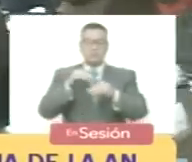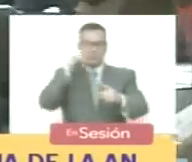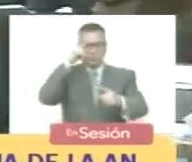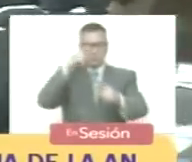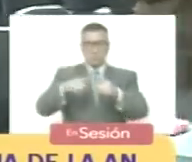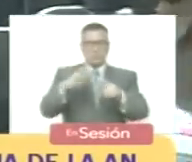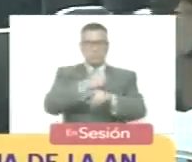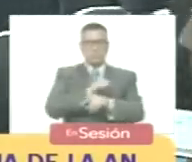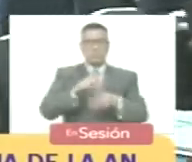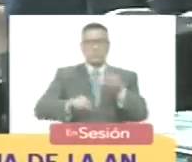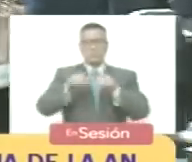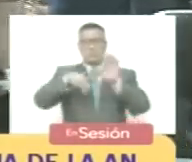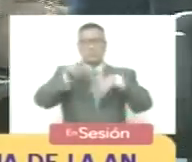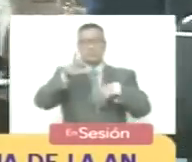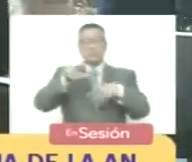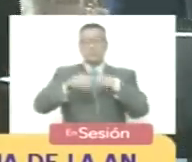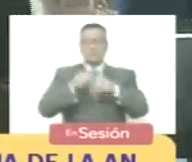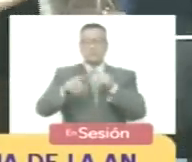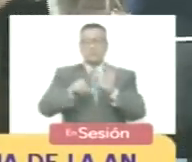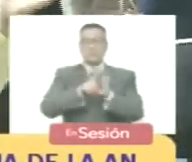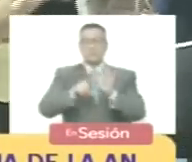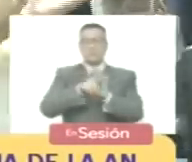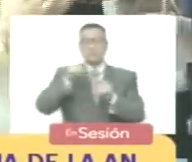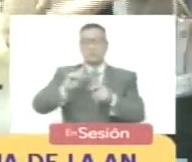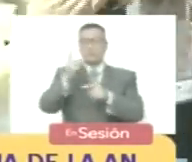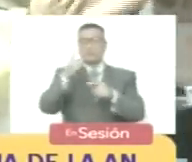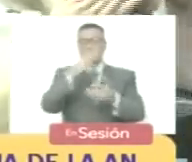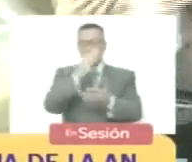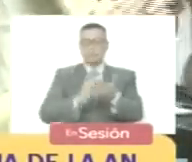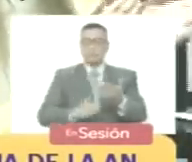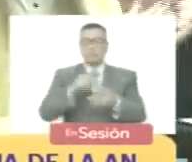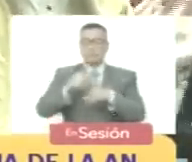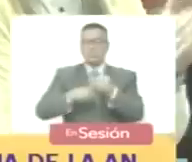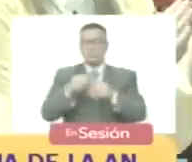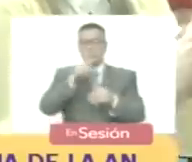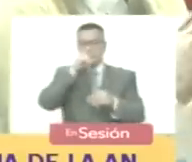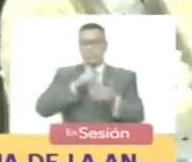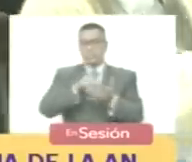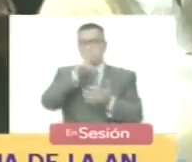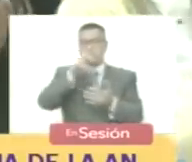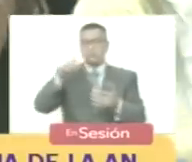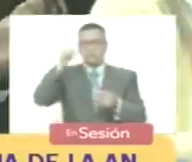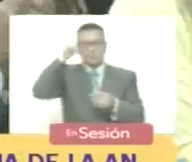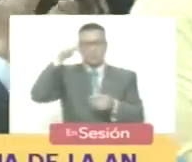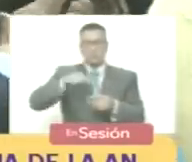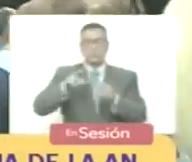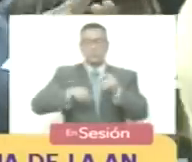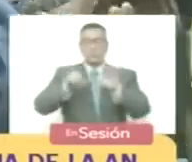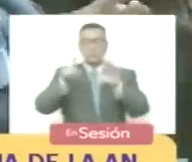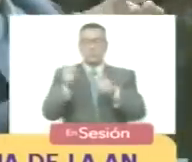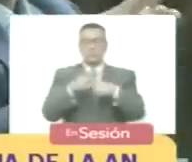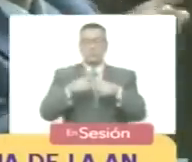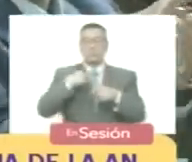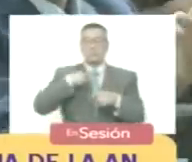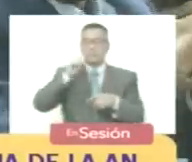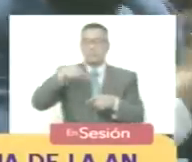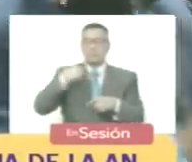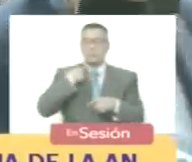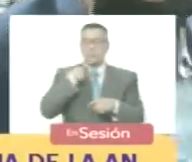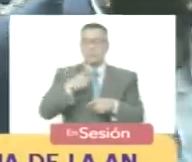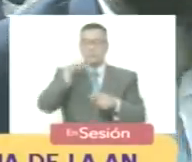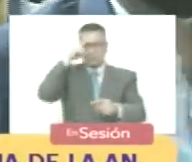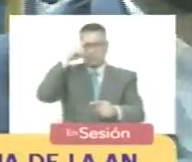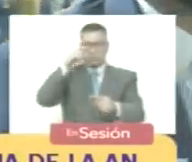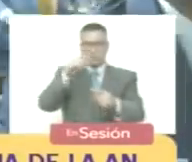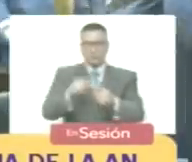de al menos 13 leyes sancionadas en lo que va de este primer corte correspondiente a este año 2022, de hoy 16 de agosto. También decía que el objetivo